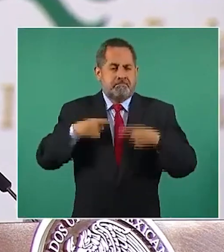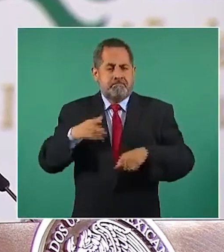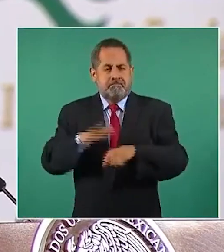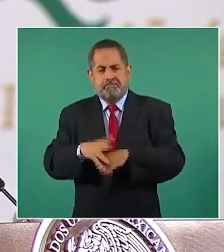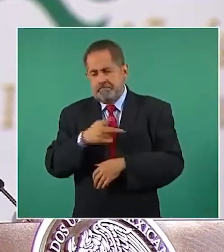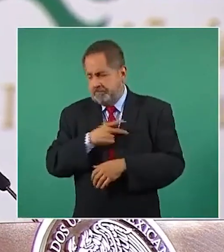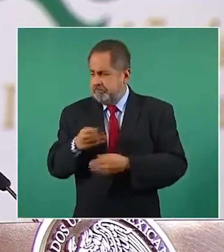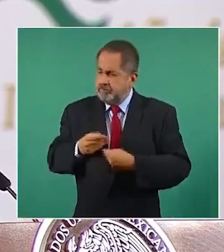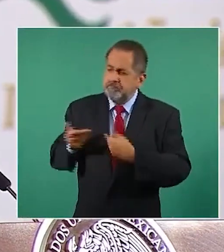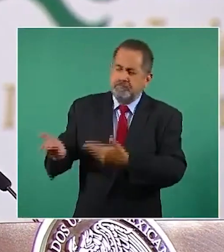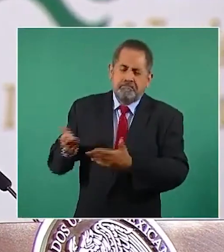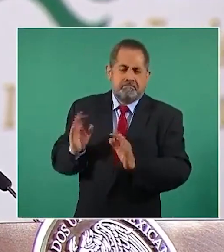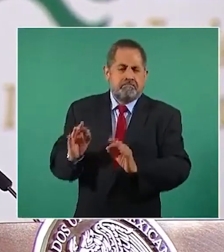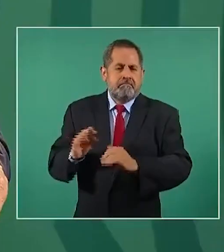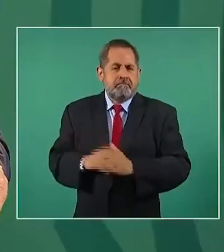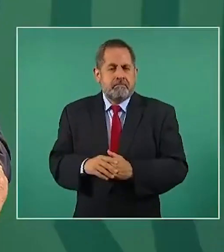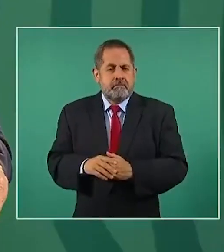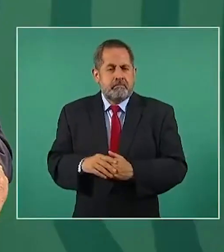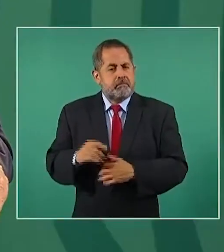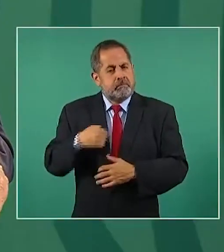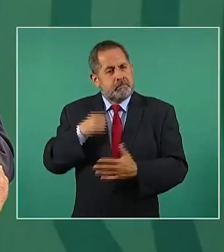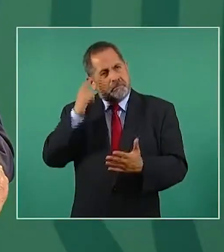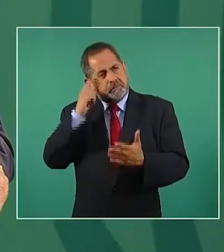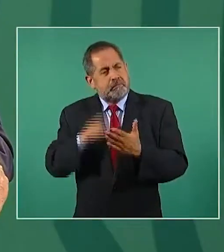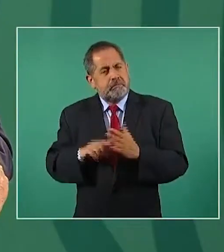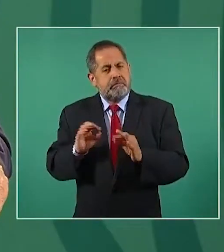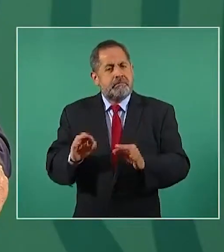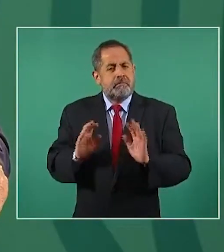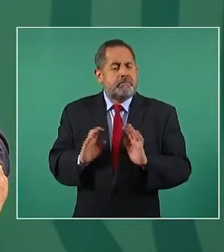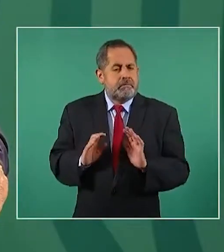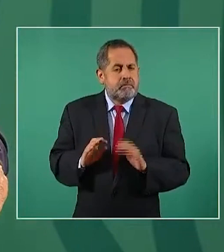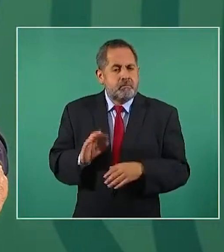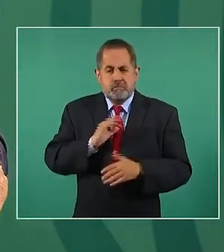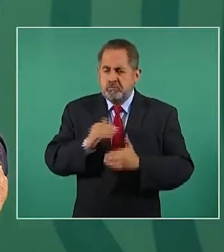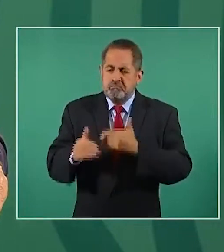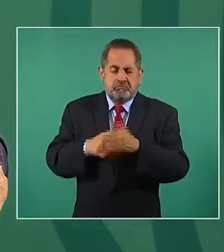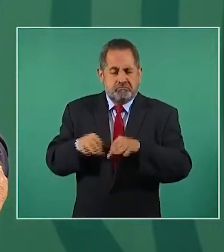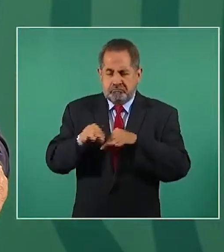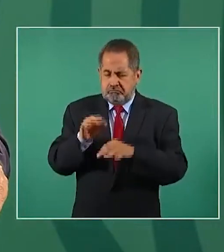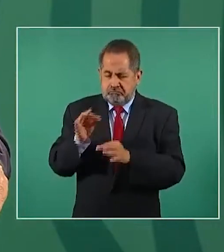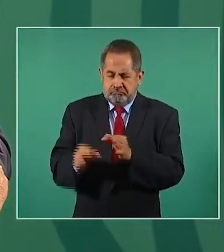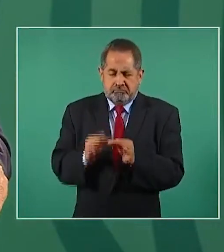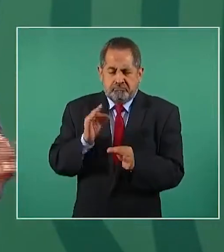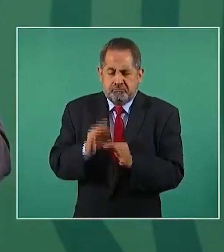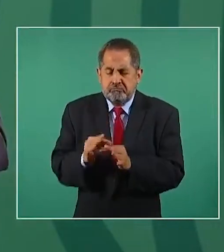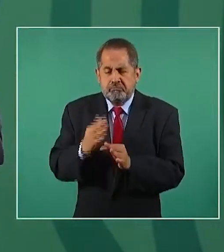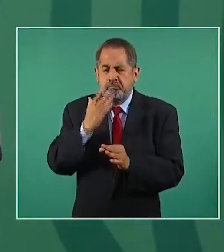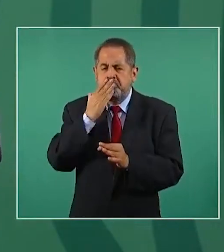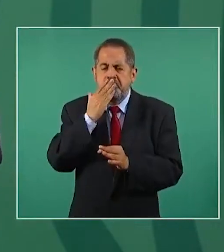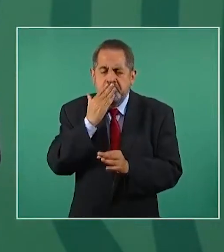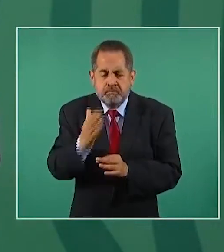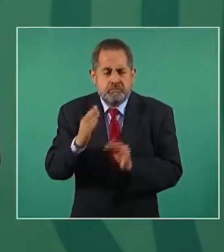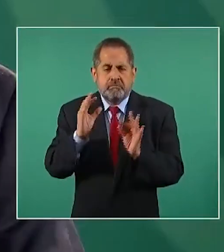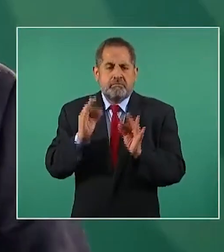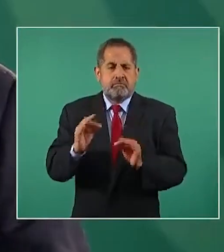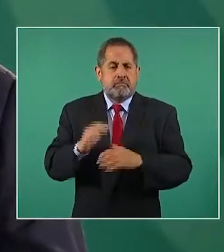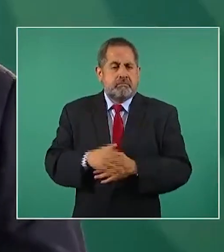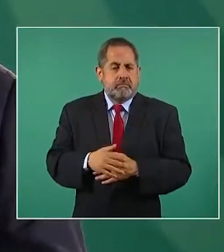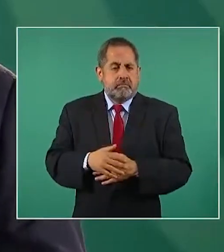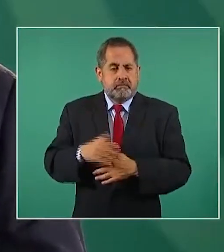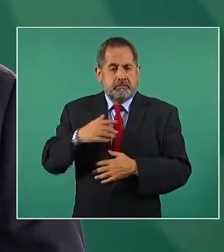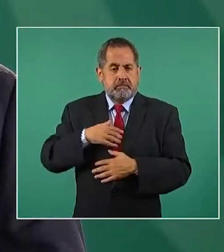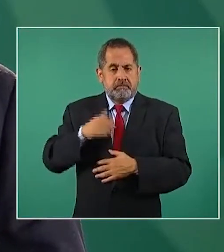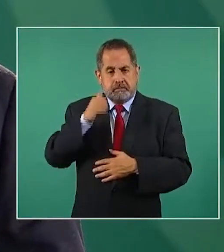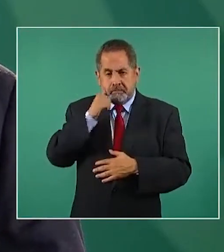al presidente y le decían, esto no está bien, tienes que pensarlo. Recordemos que cuando Julio Scherer se va, el presidente